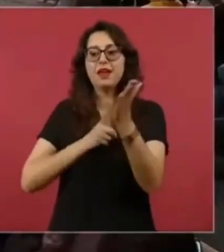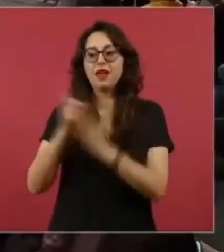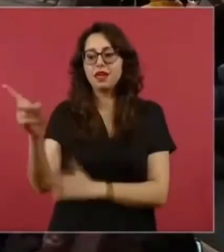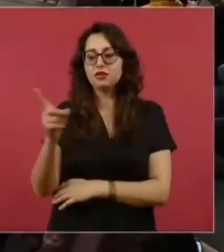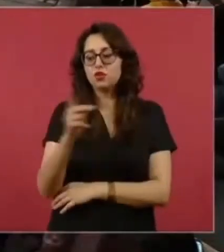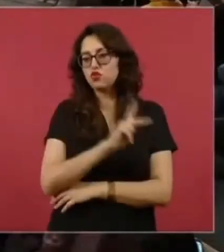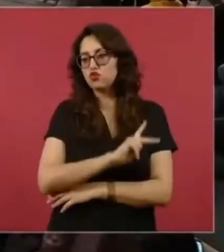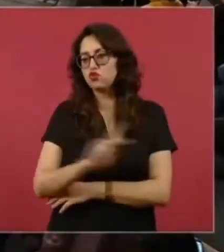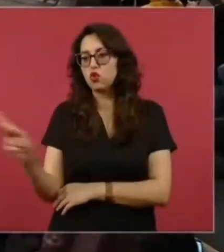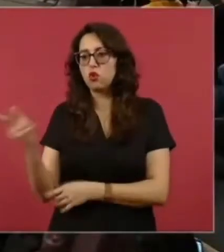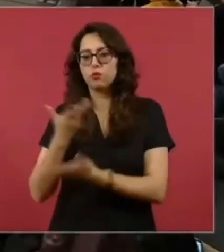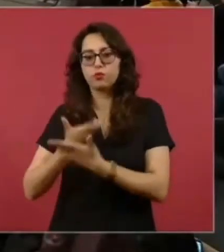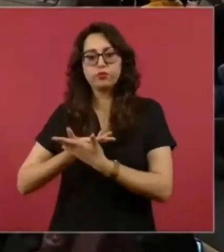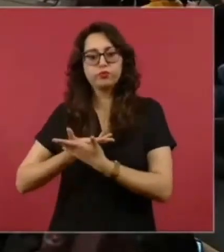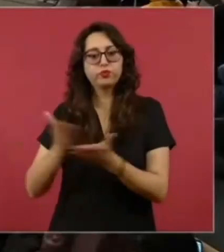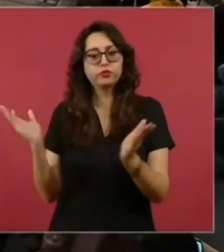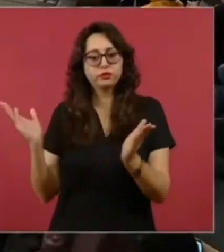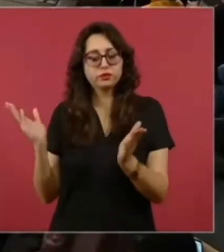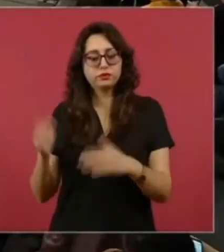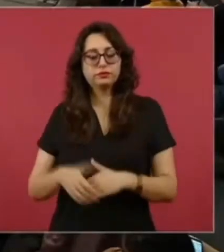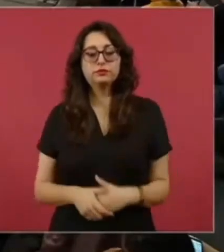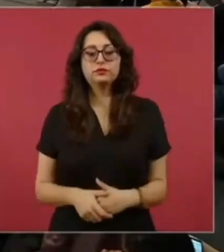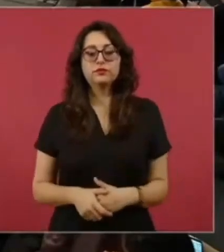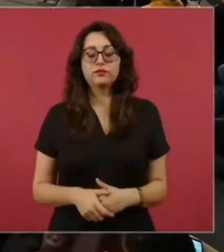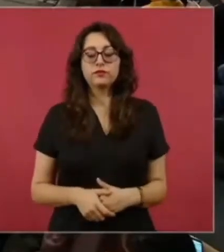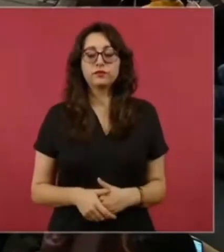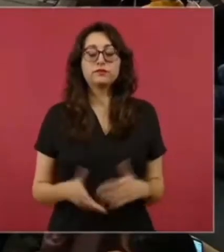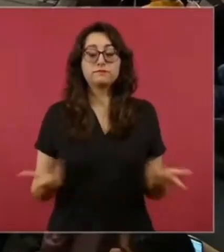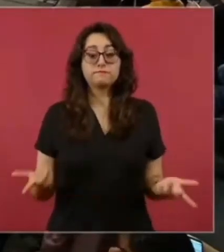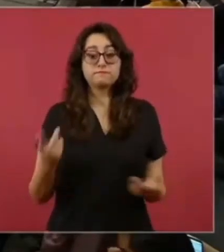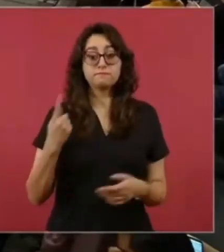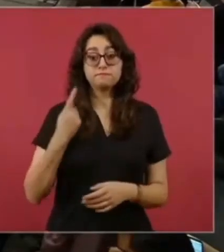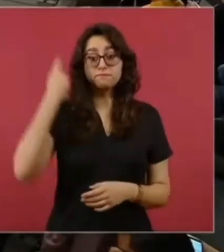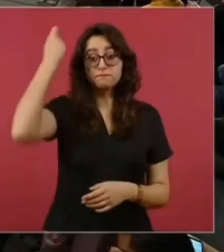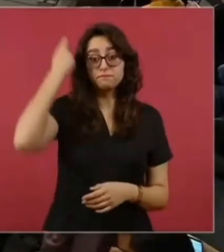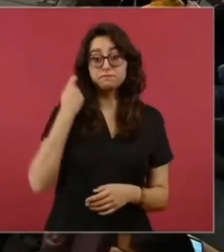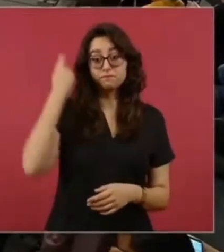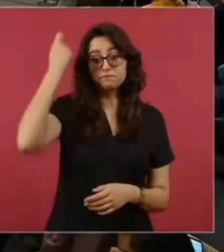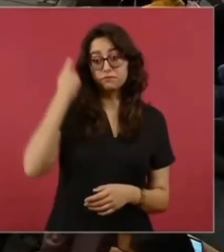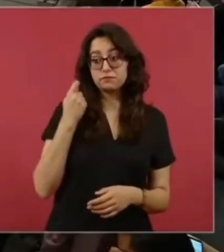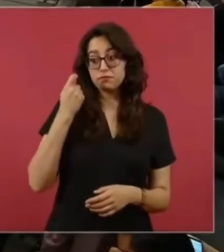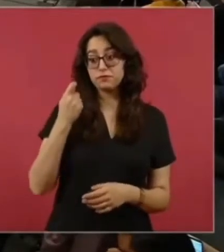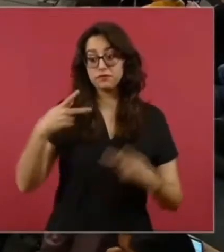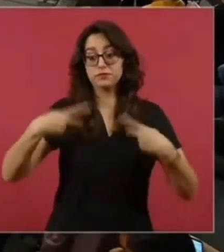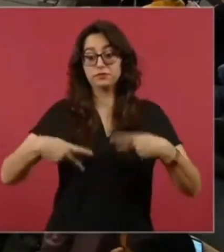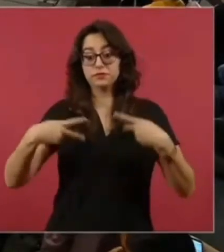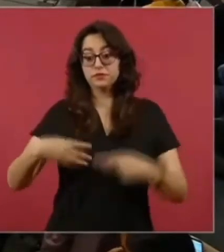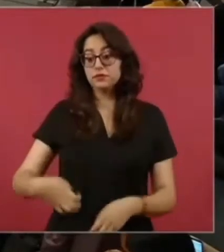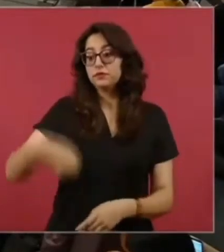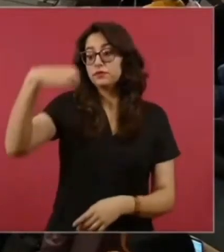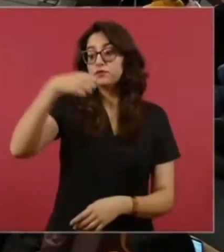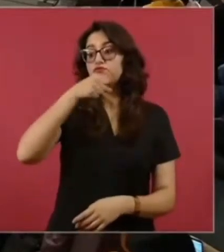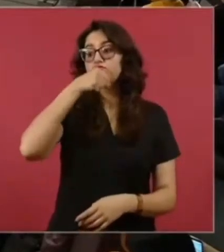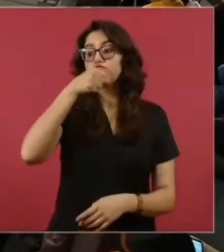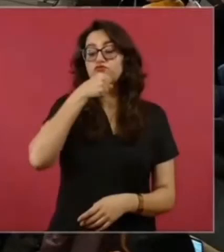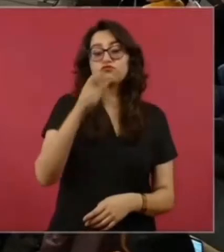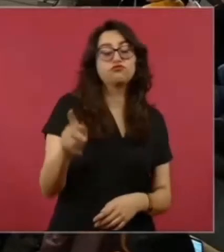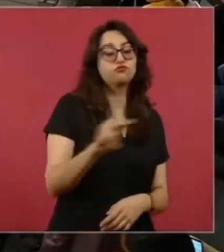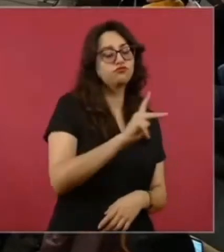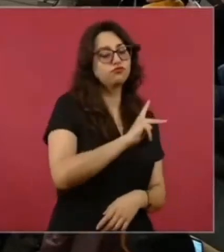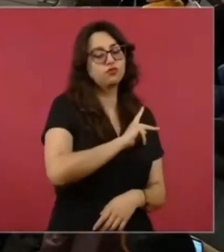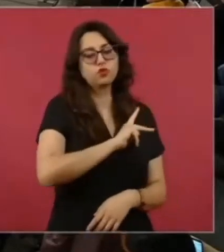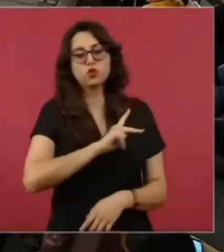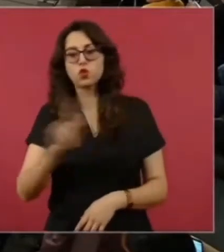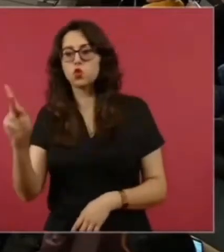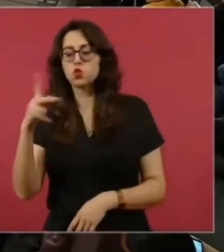Pues lo mismo es el derecho a la pensión, es universal, es a todos.